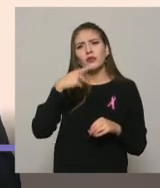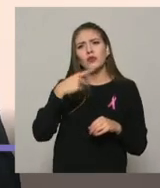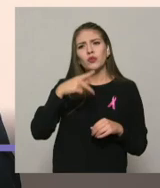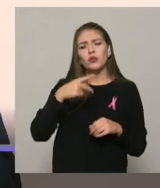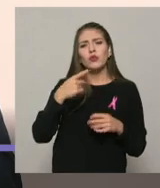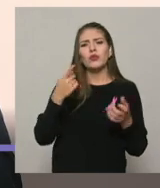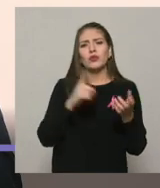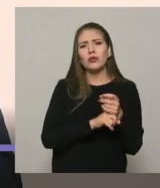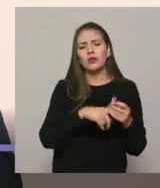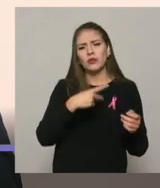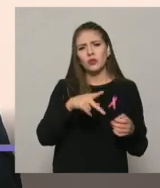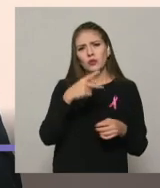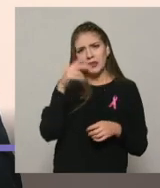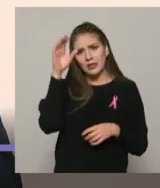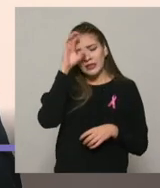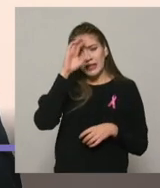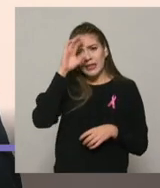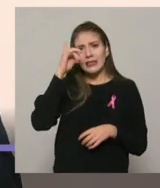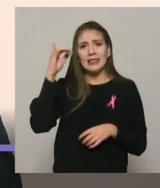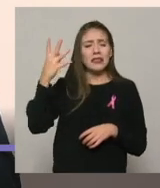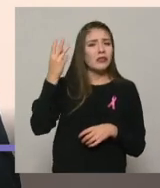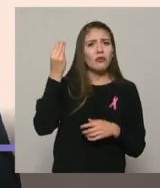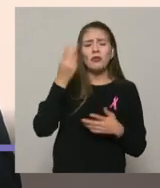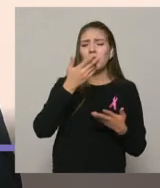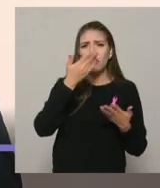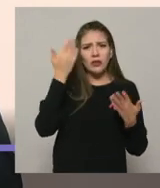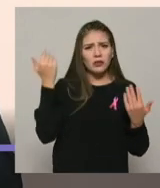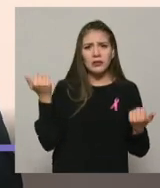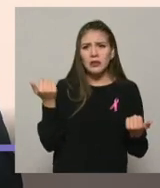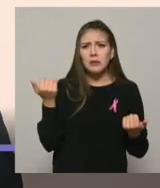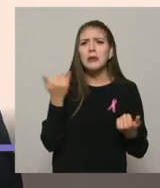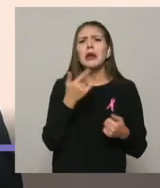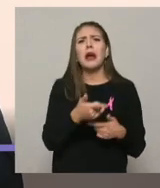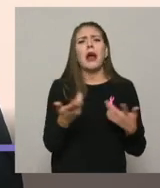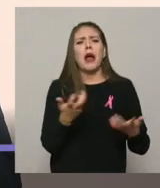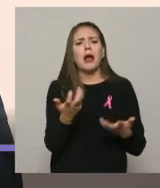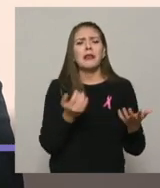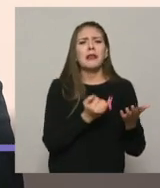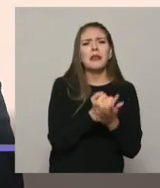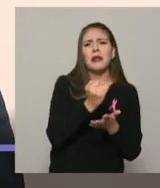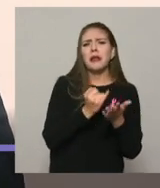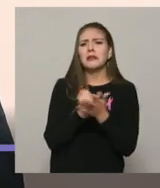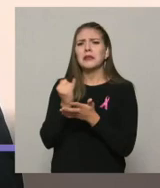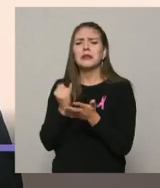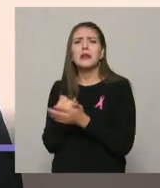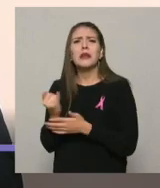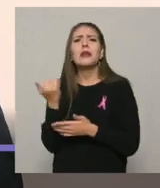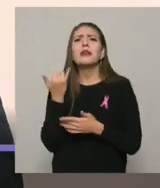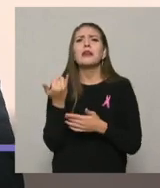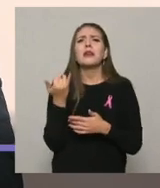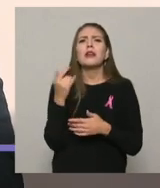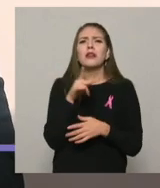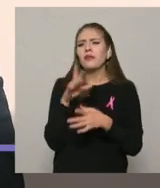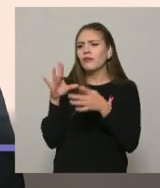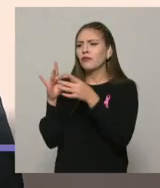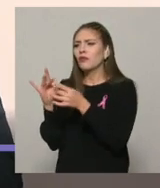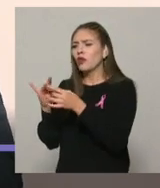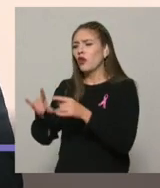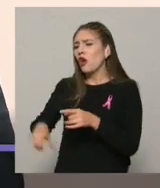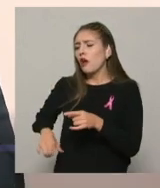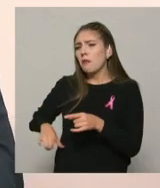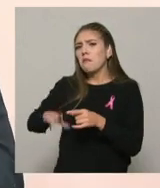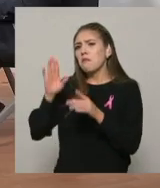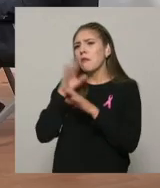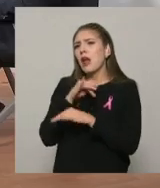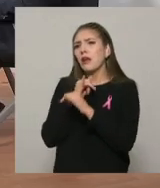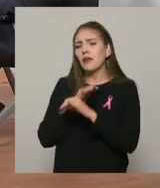mexicano y no saben de ciencia y tecnología y sin embargo están tomando decisiones y están mal informando al gobierno. Es decir, tú dirías que